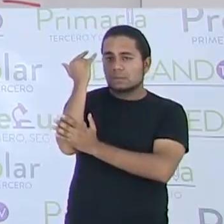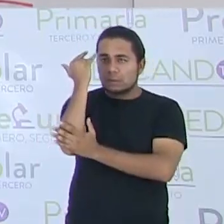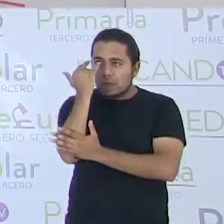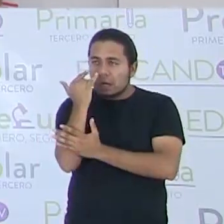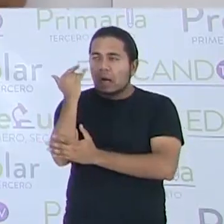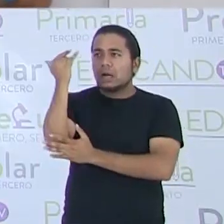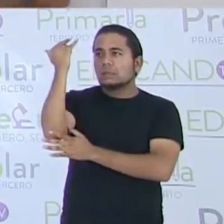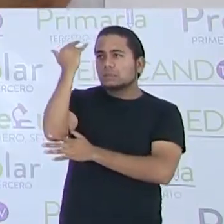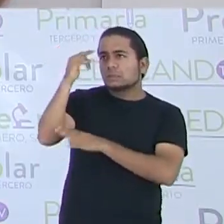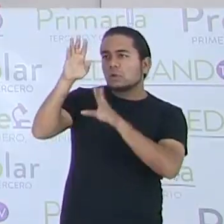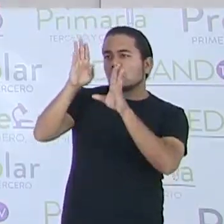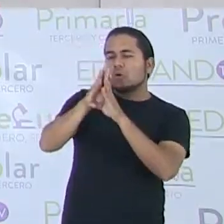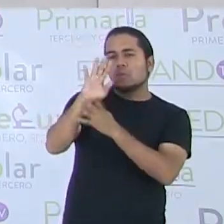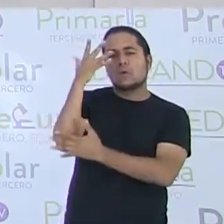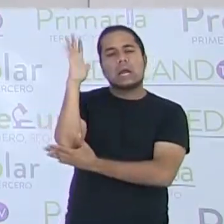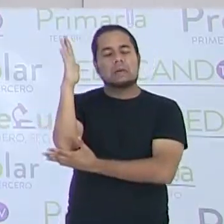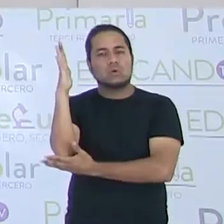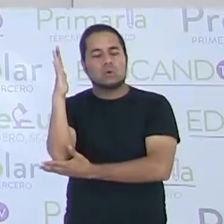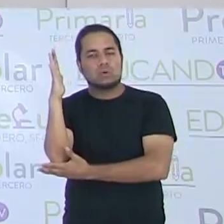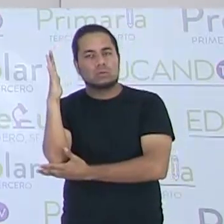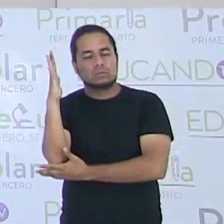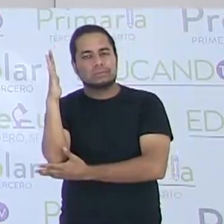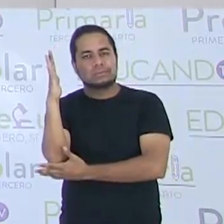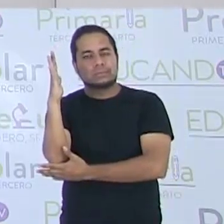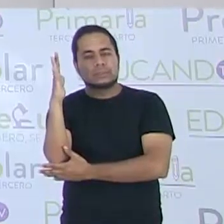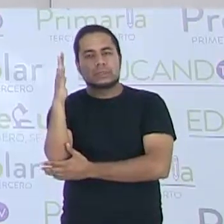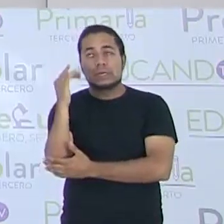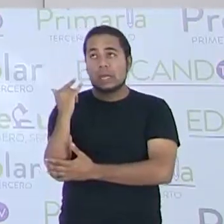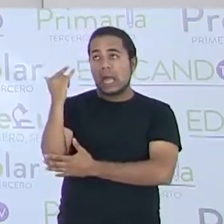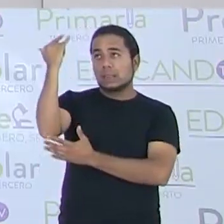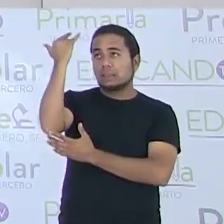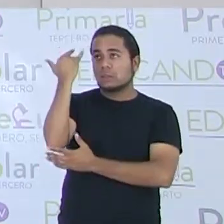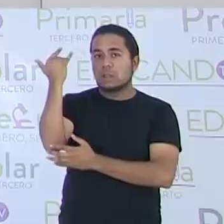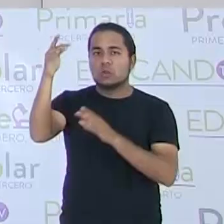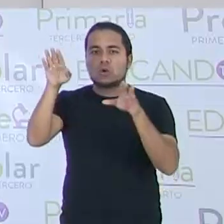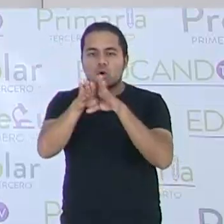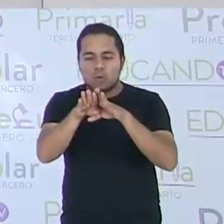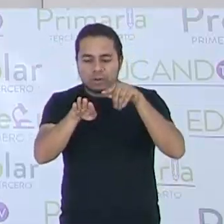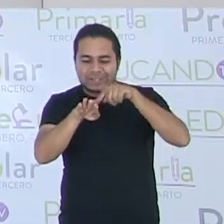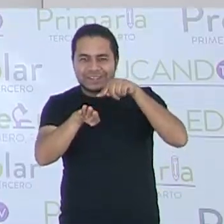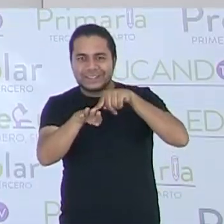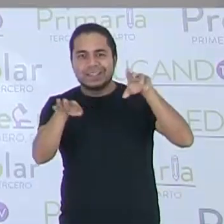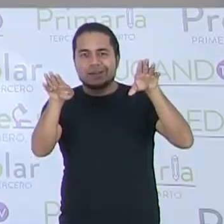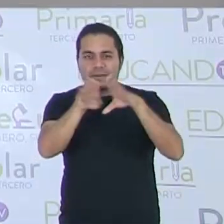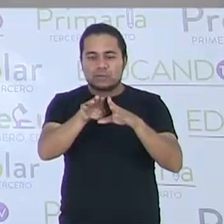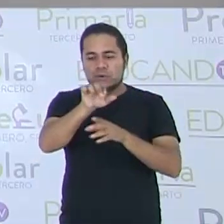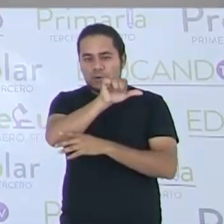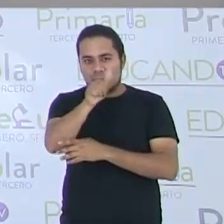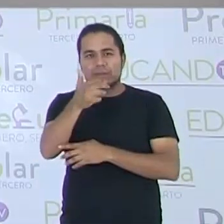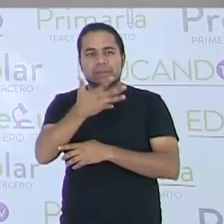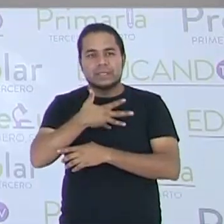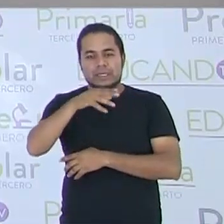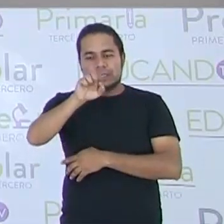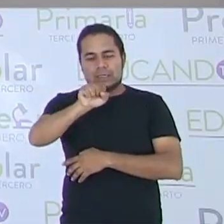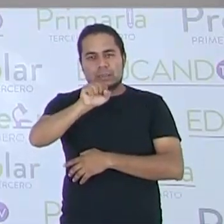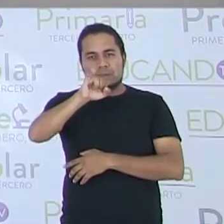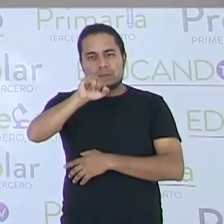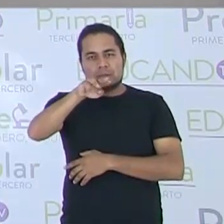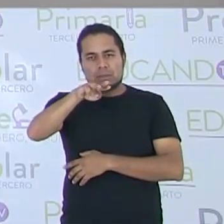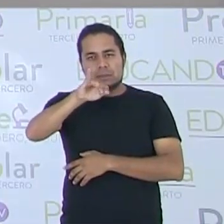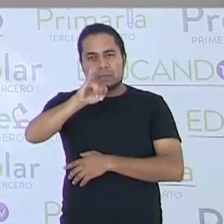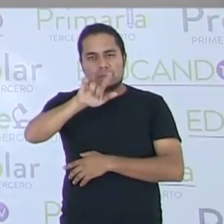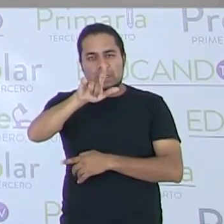alto como un árbol. Es tan alto como un árbol. Acá encontramos otro símil,